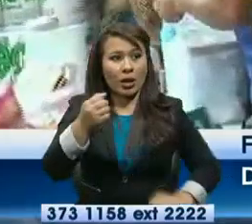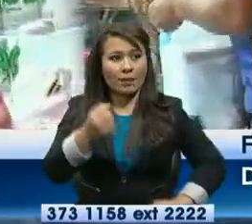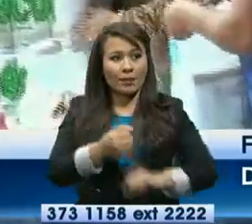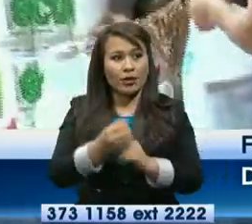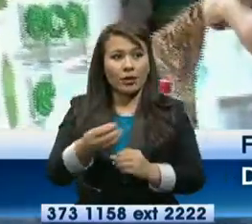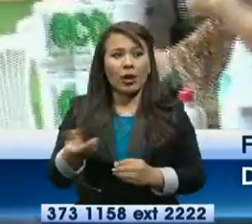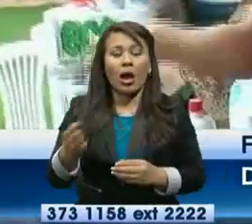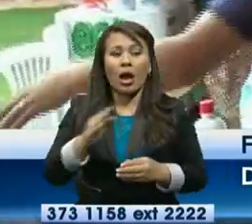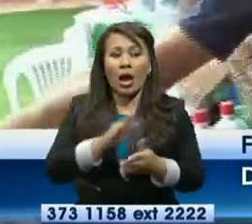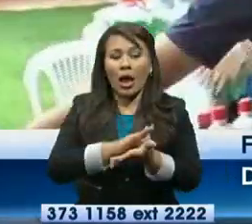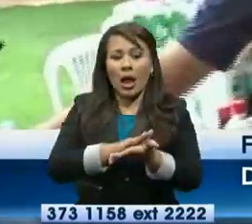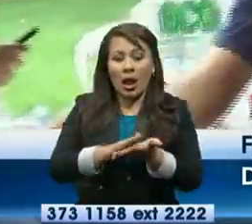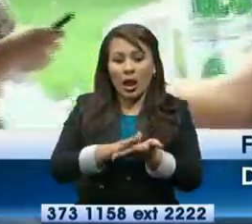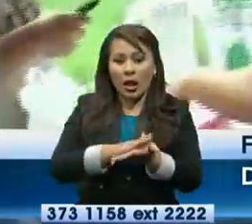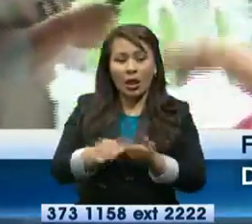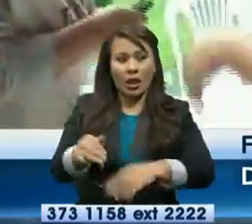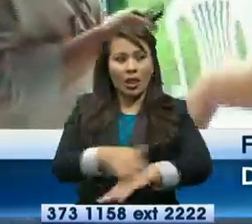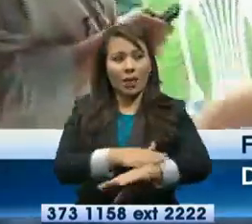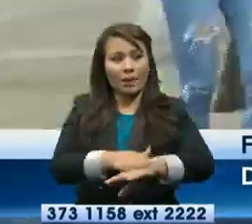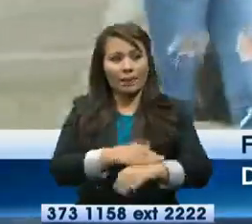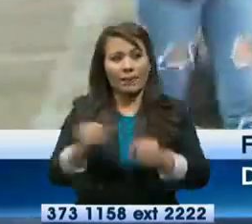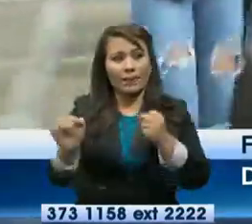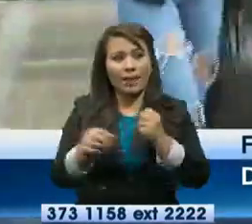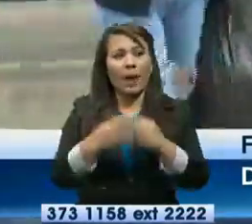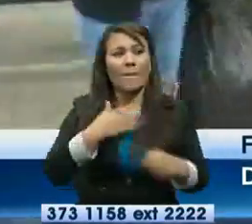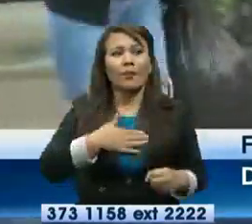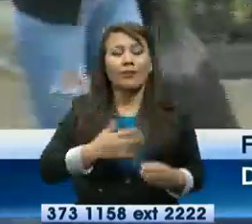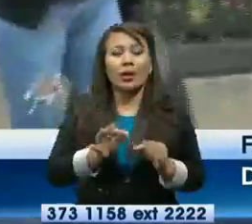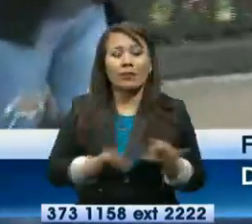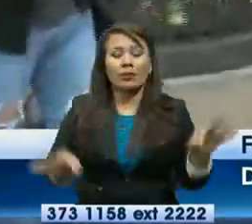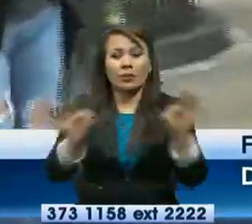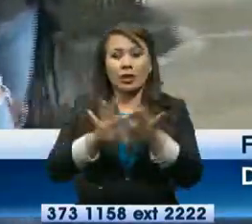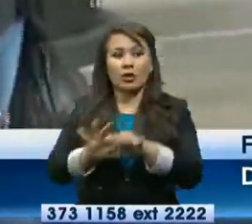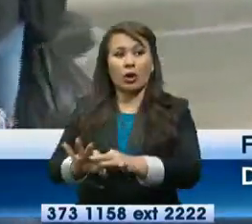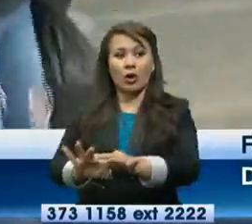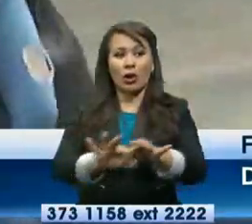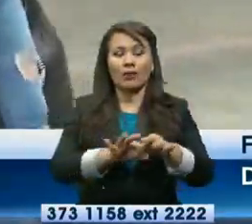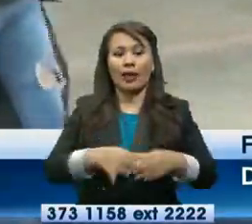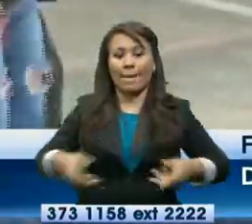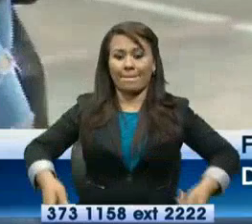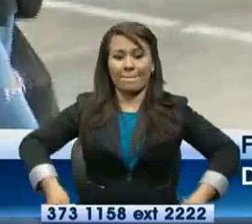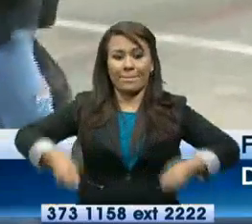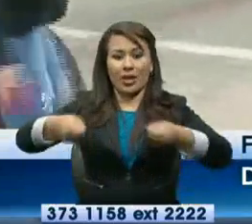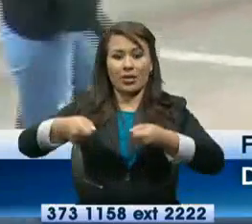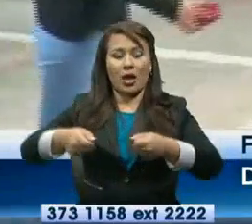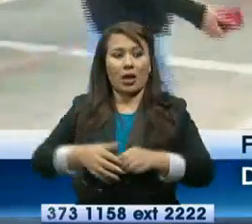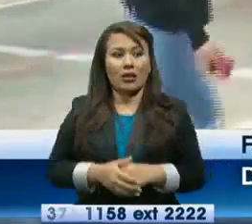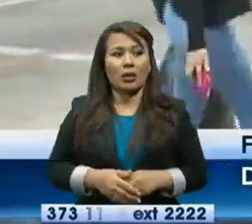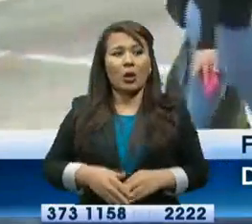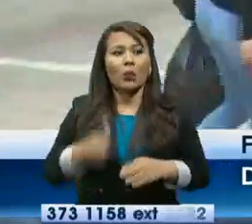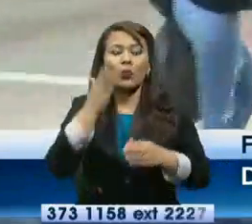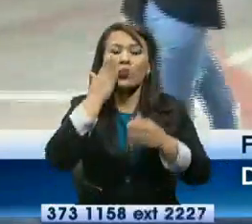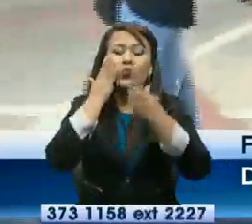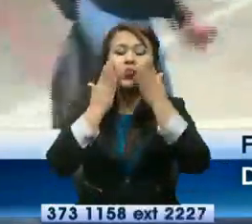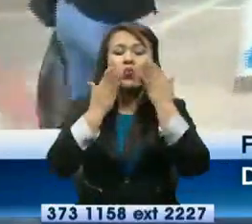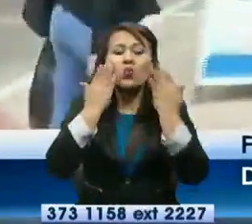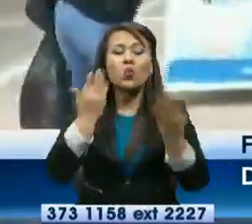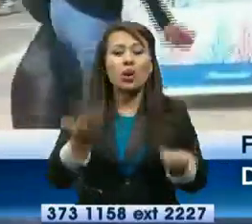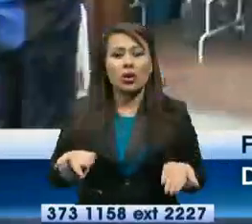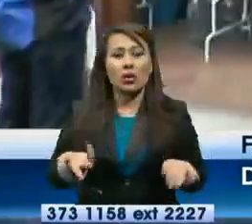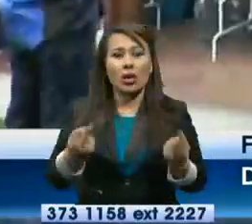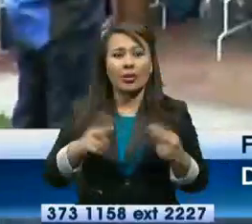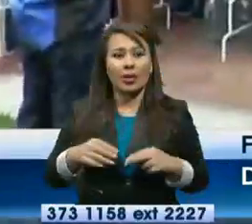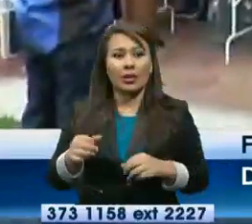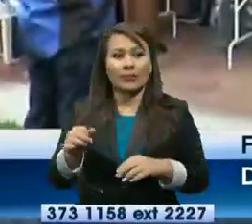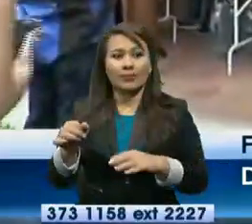Tenemos insumos de limpieza, es vital, y en esto sí les pedimos muchísima colaboración, sobre todo pañales, toallitas húmedas, lo que tiene que ver